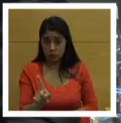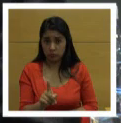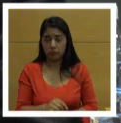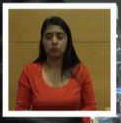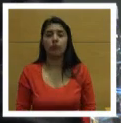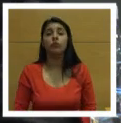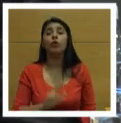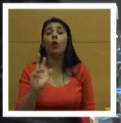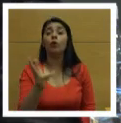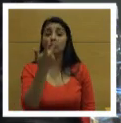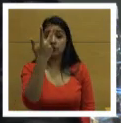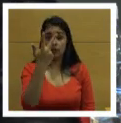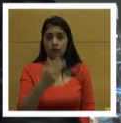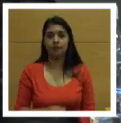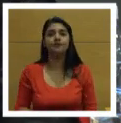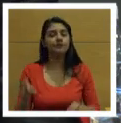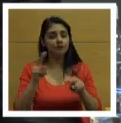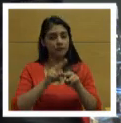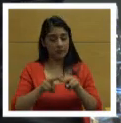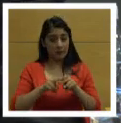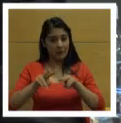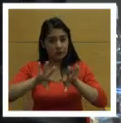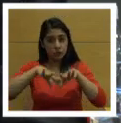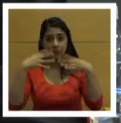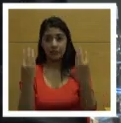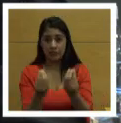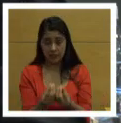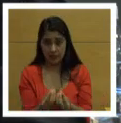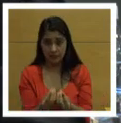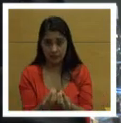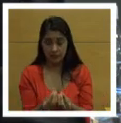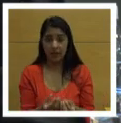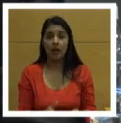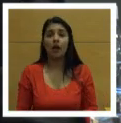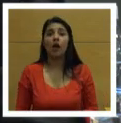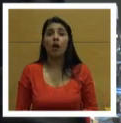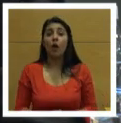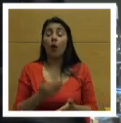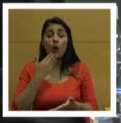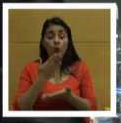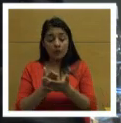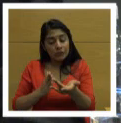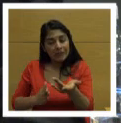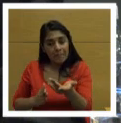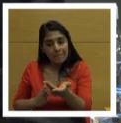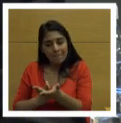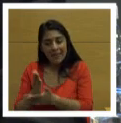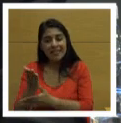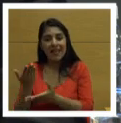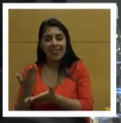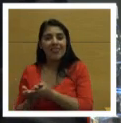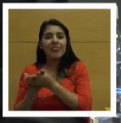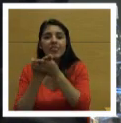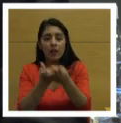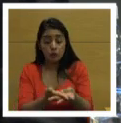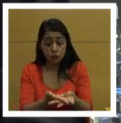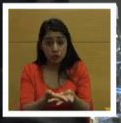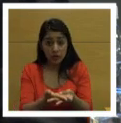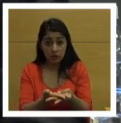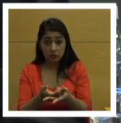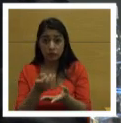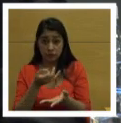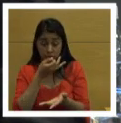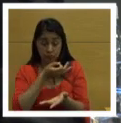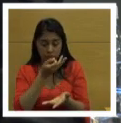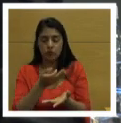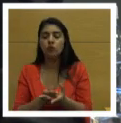8. Reparación integral. Desde el momento de la presentación de la denuncia, el juez o la jueza deben